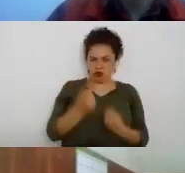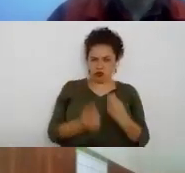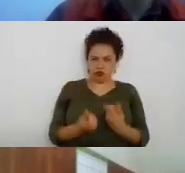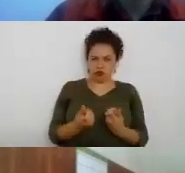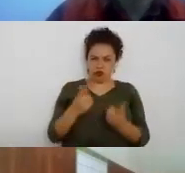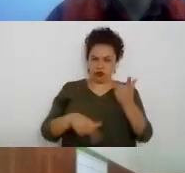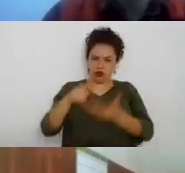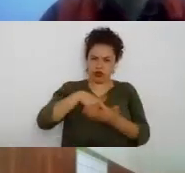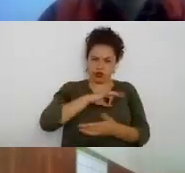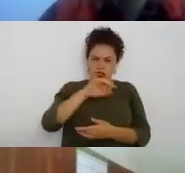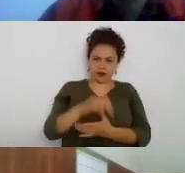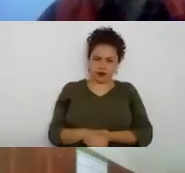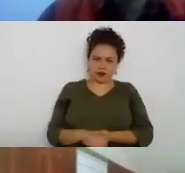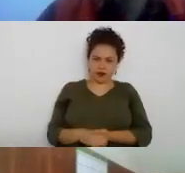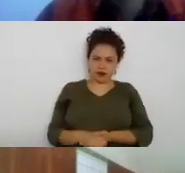¿Ok?